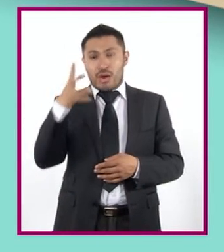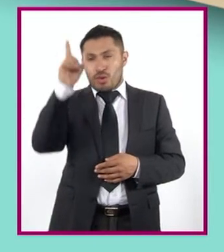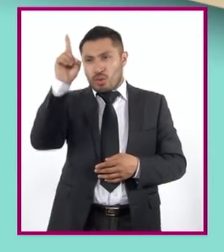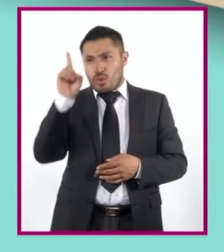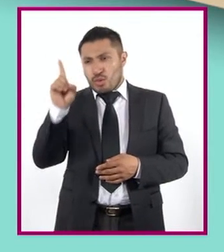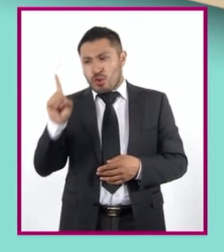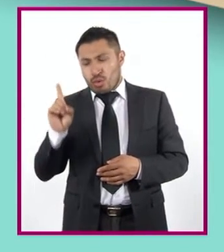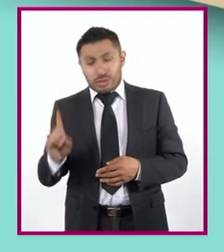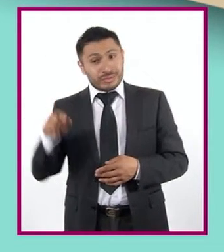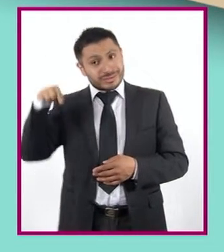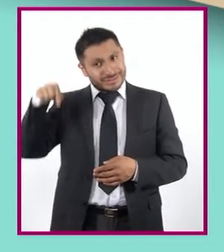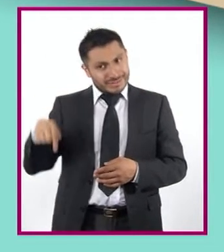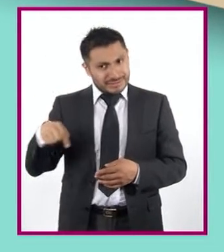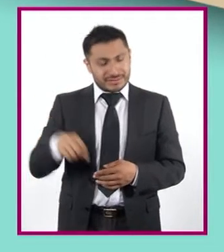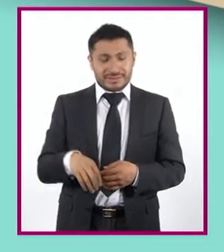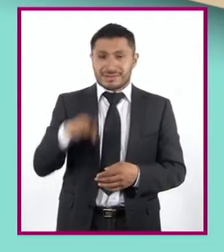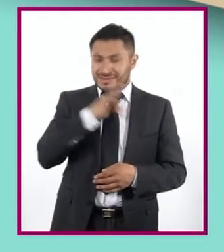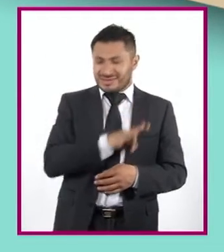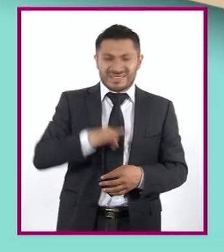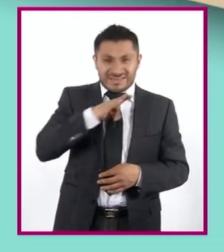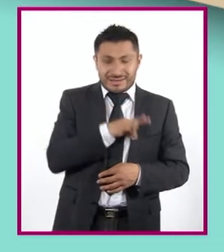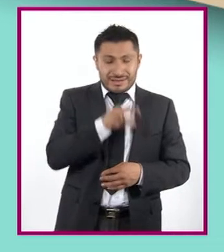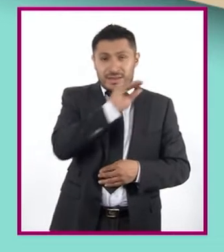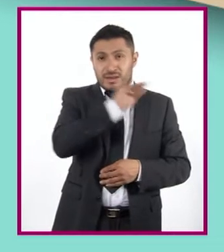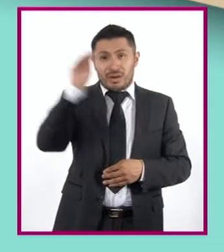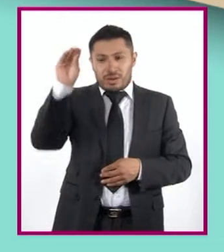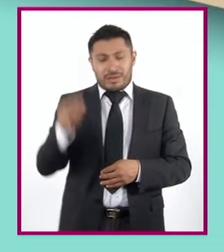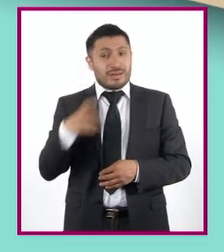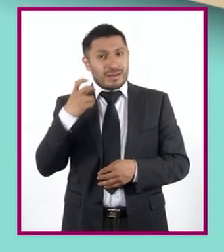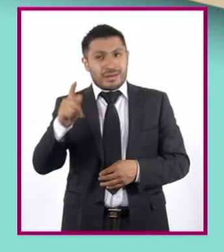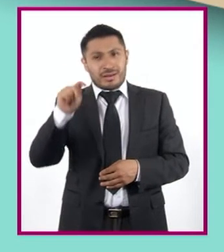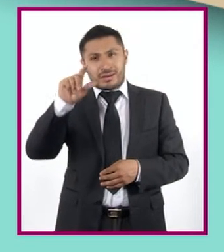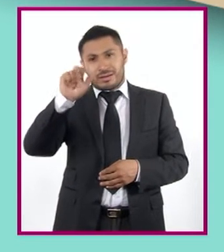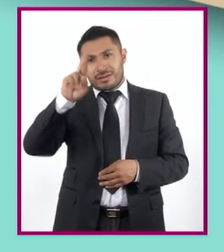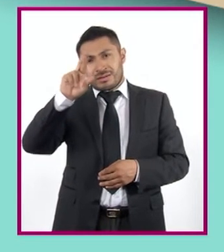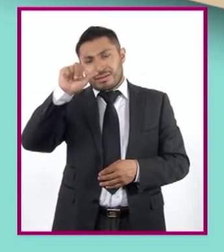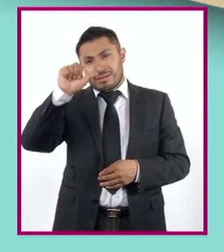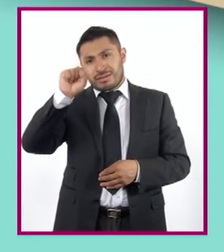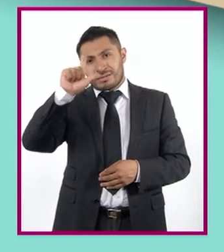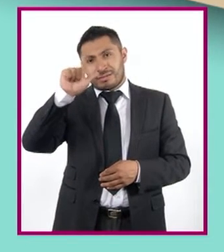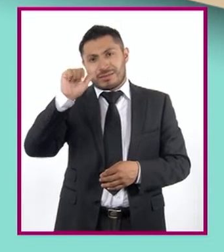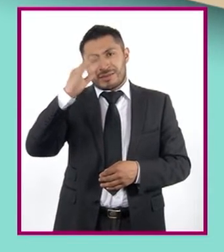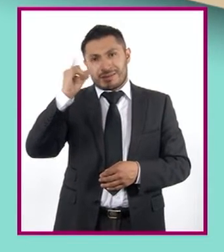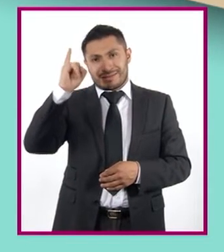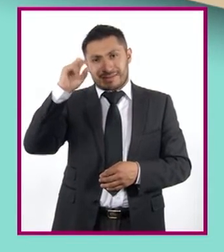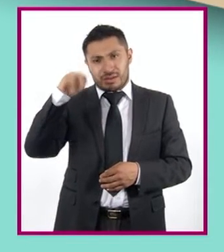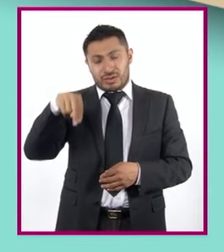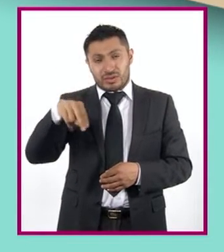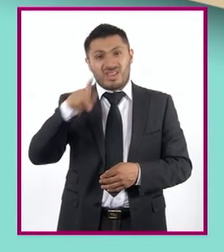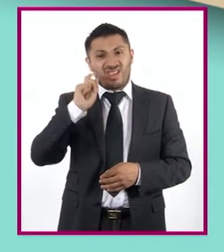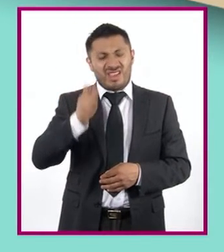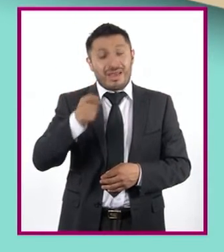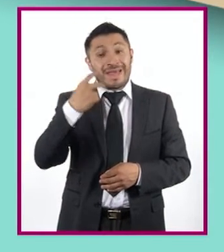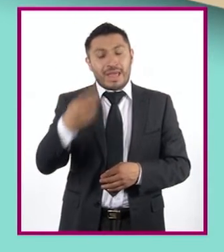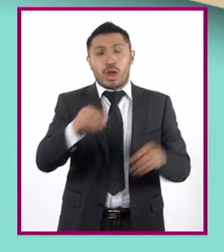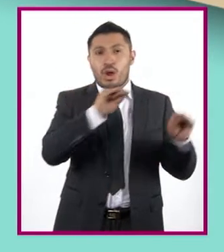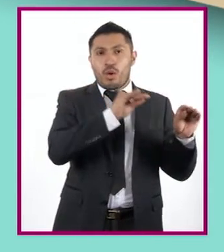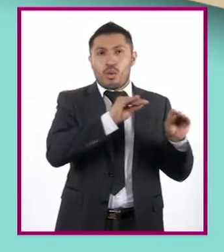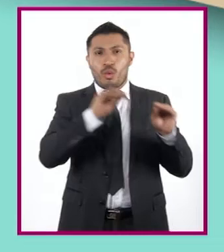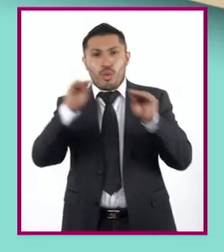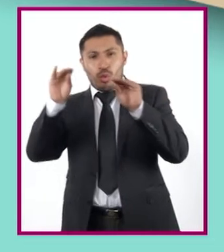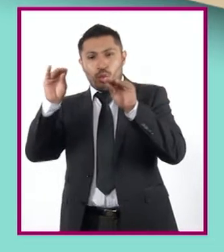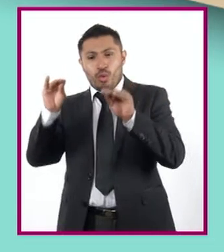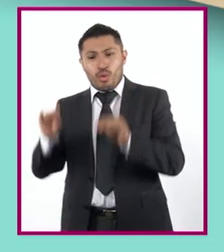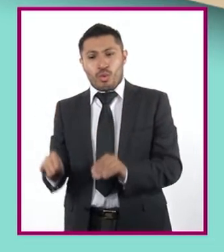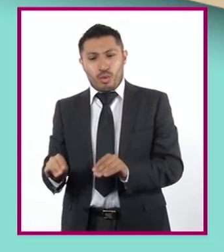Felicidades, lo que acaban de hacer se le conoce como traslación, ya que lo que hicieron fue mover la figura